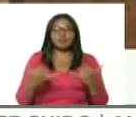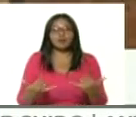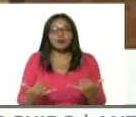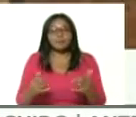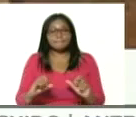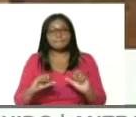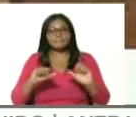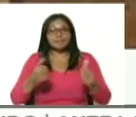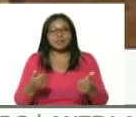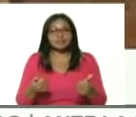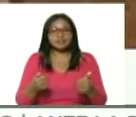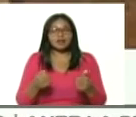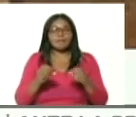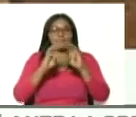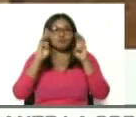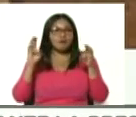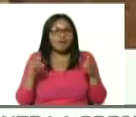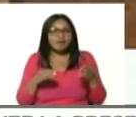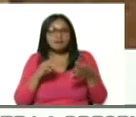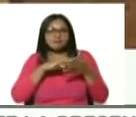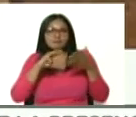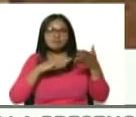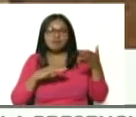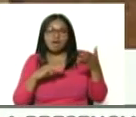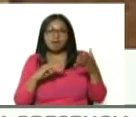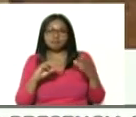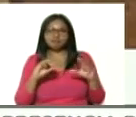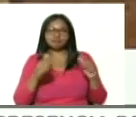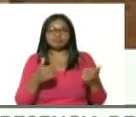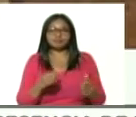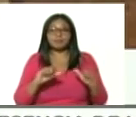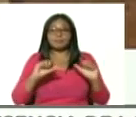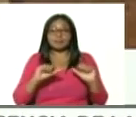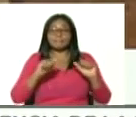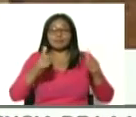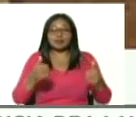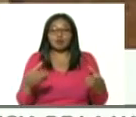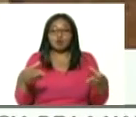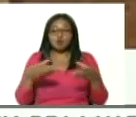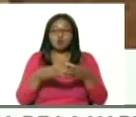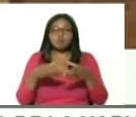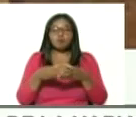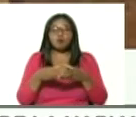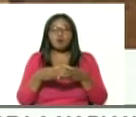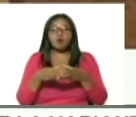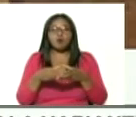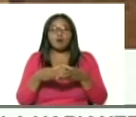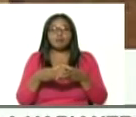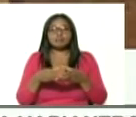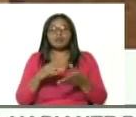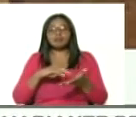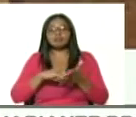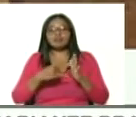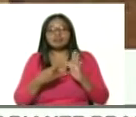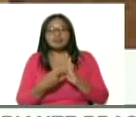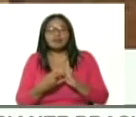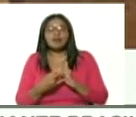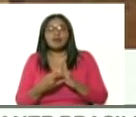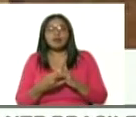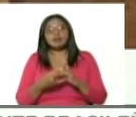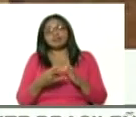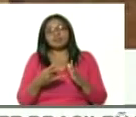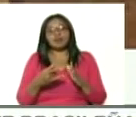surgiendo nuevas modalidades. Primero surgieron las mesas técnicas de agua, las mesas de